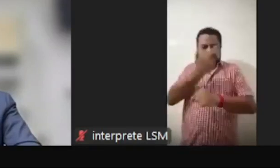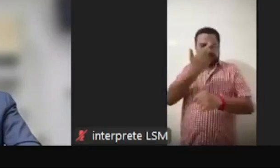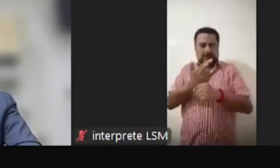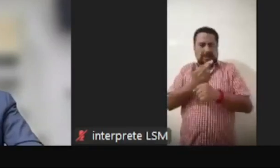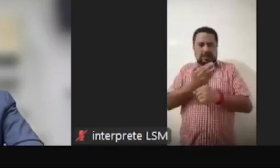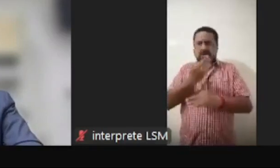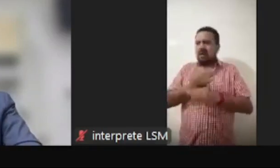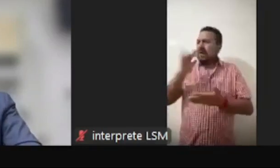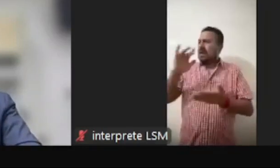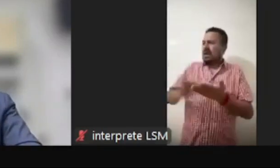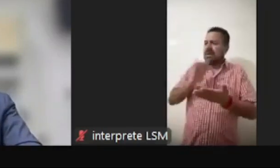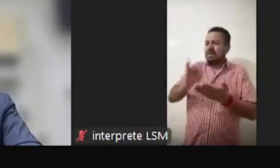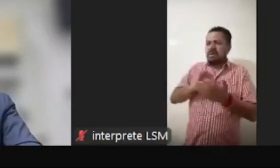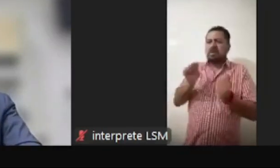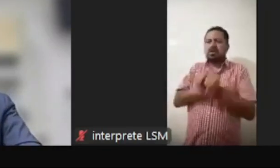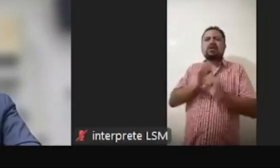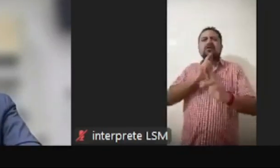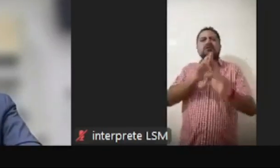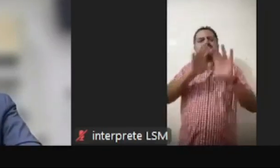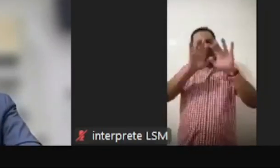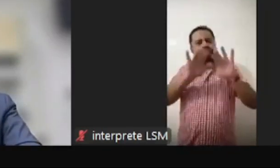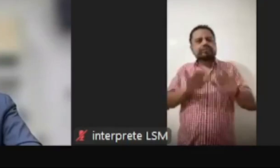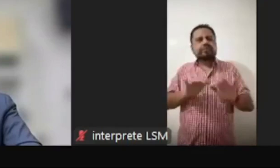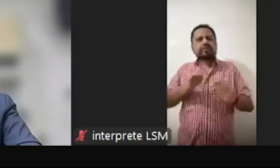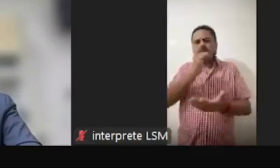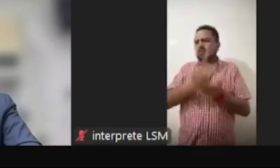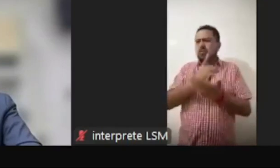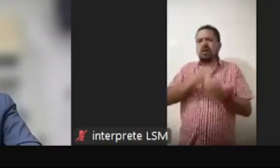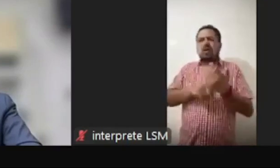la cuenta y el punto resolutivo del proyecto, por favor.